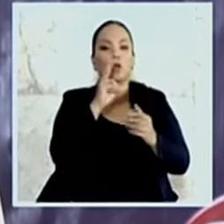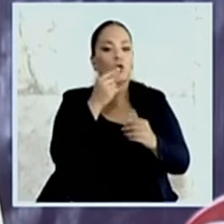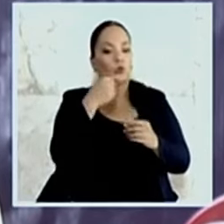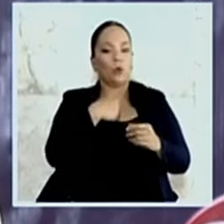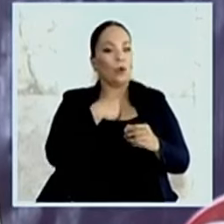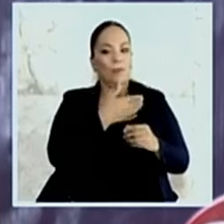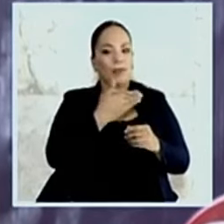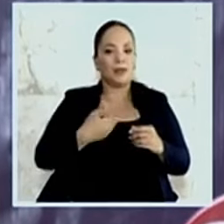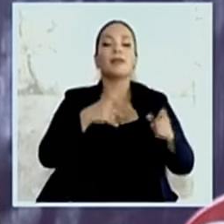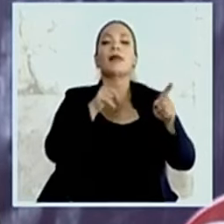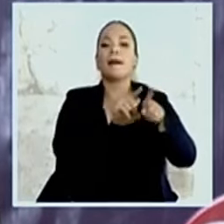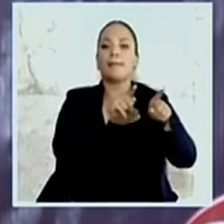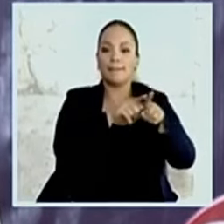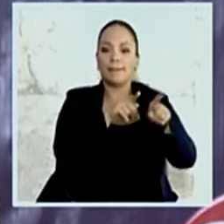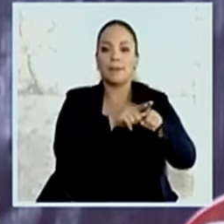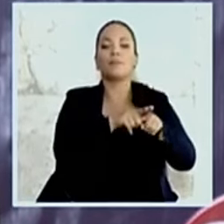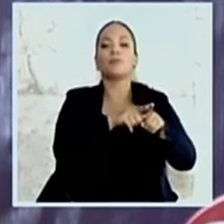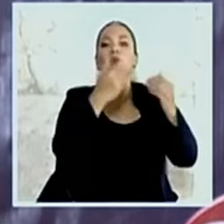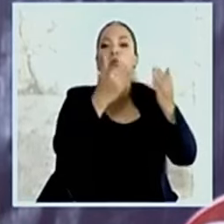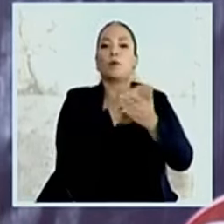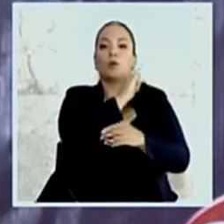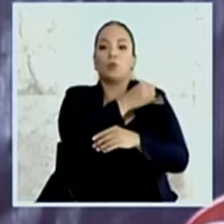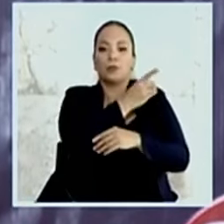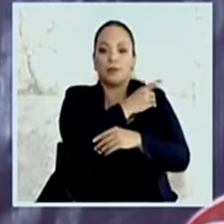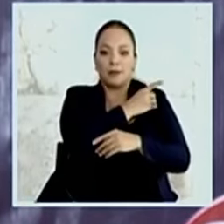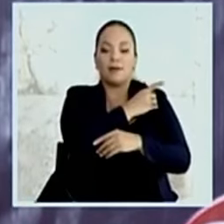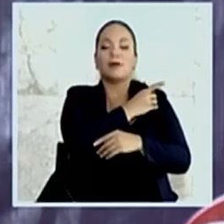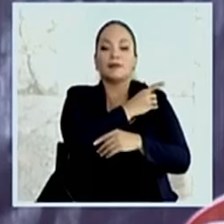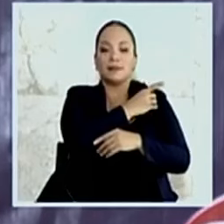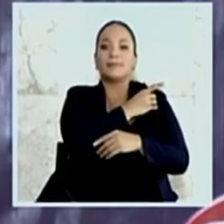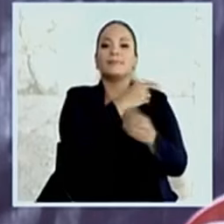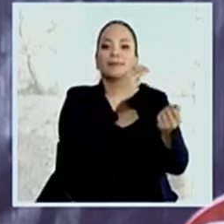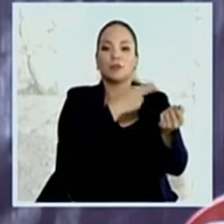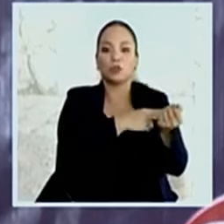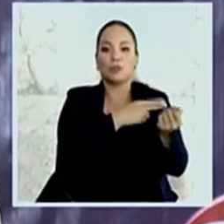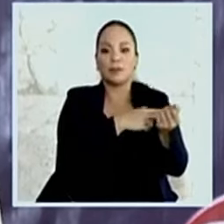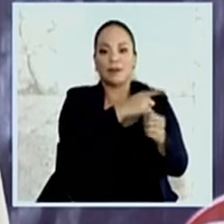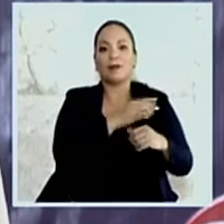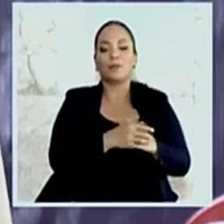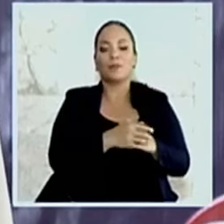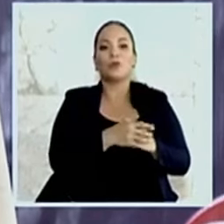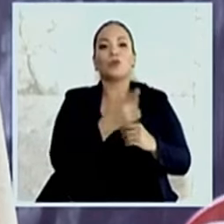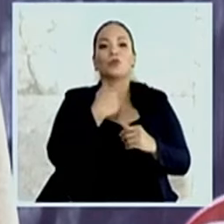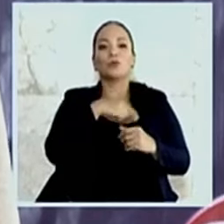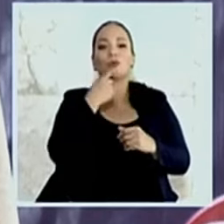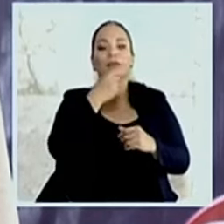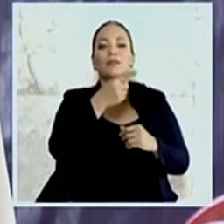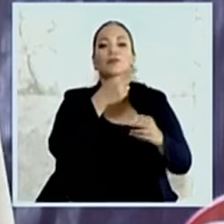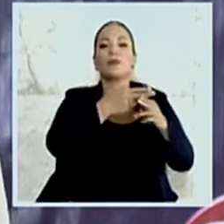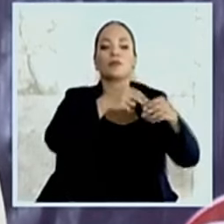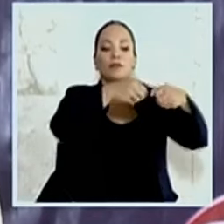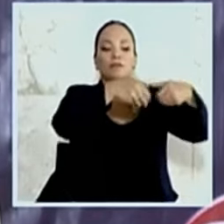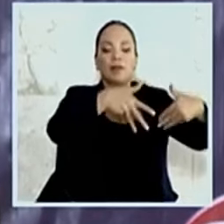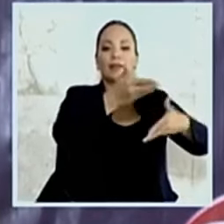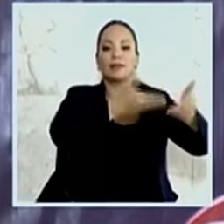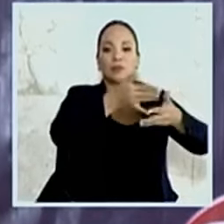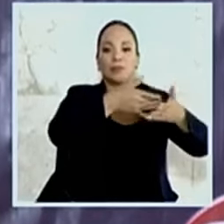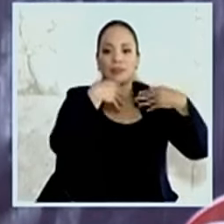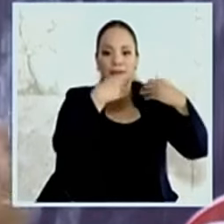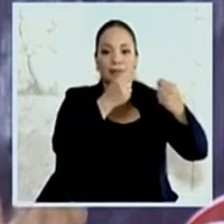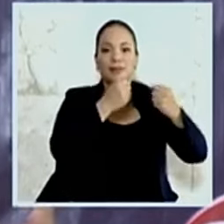tal vez explicarles que esto ha sido gracias a un trabajo verdaderamente fuerte de no solo la presidencia ejecutiva, sino